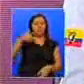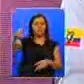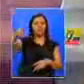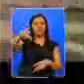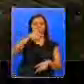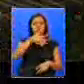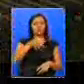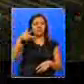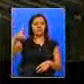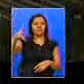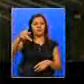ya planificando. Hay